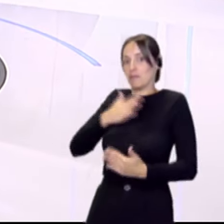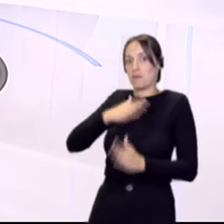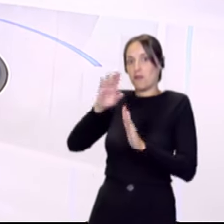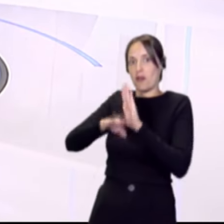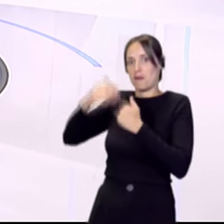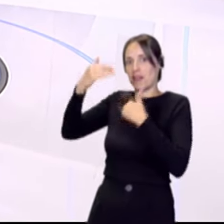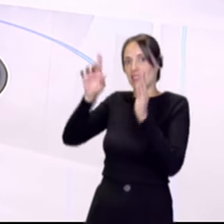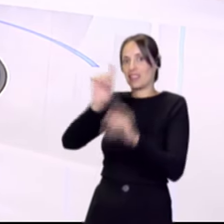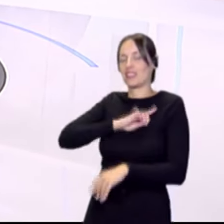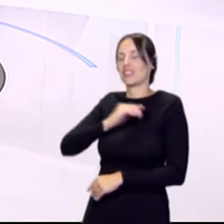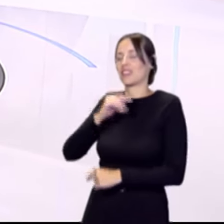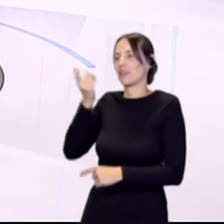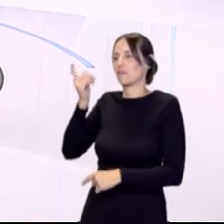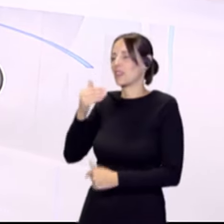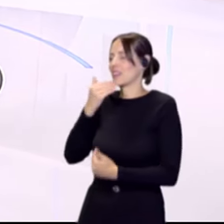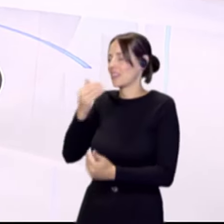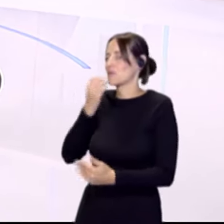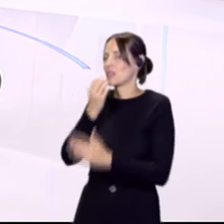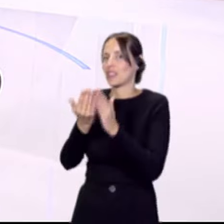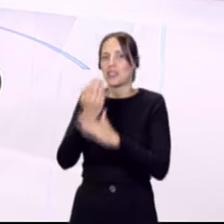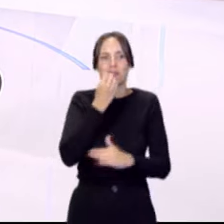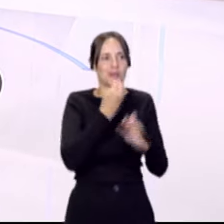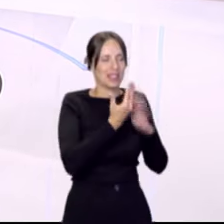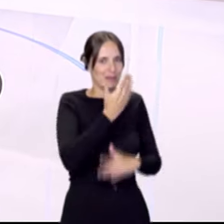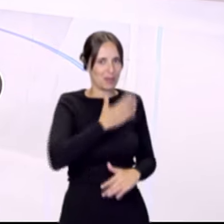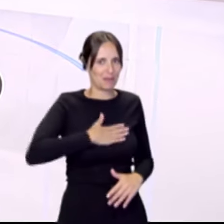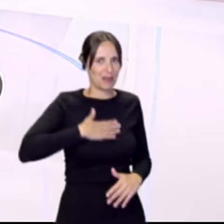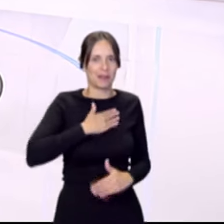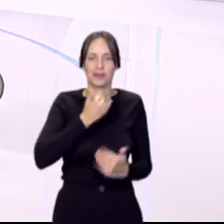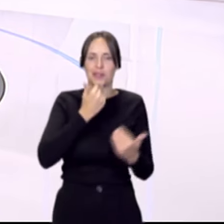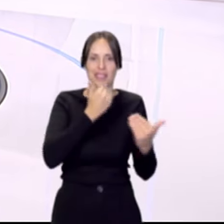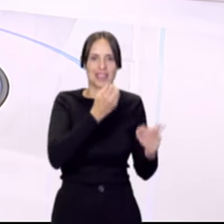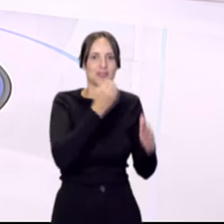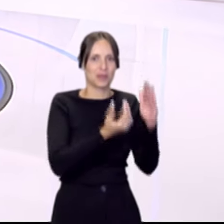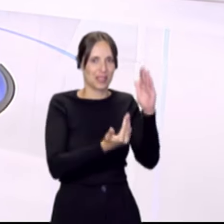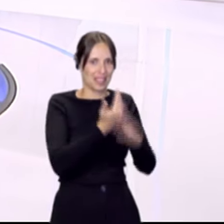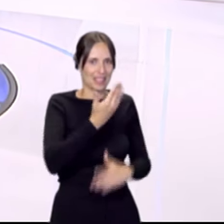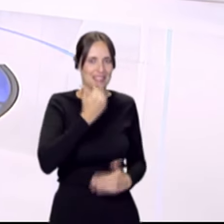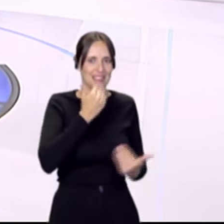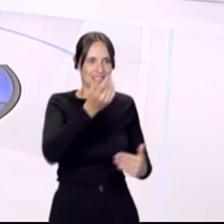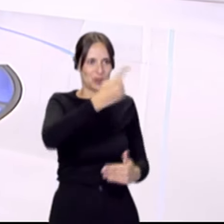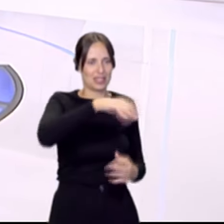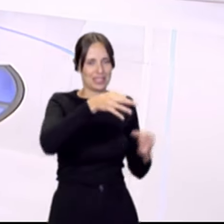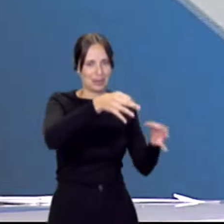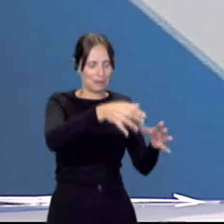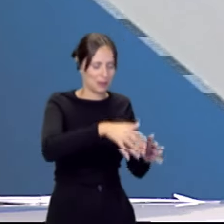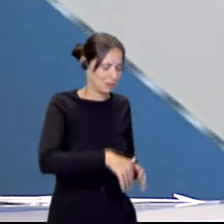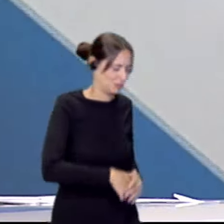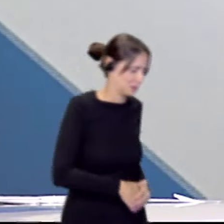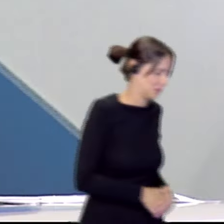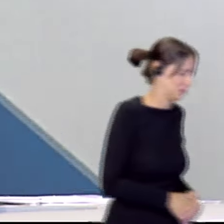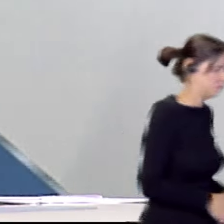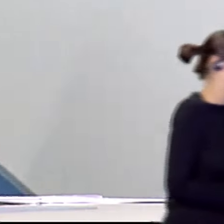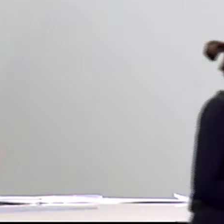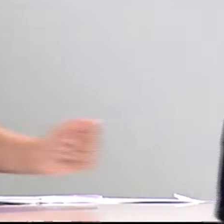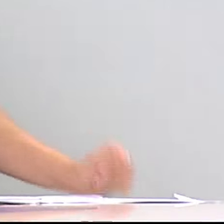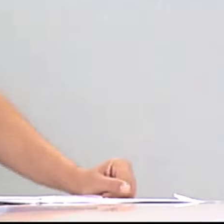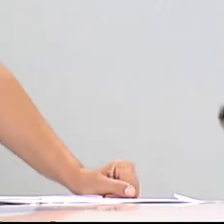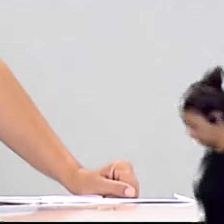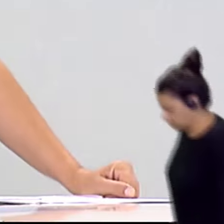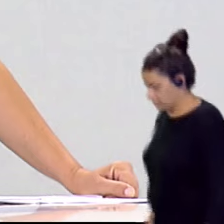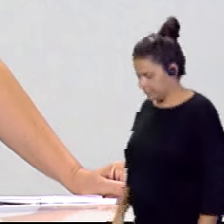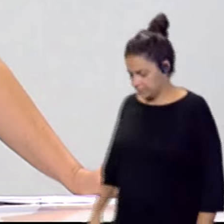Municipios, que tenga un buen día. Amable. Buenos días. Muchas gracias, buen día, gracias a ustedes siempre. Bueno, pues en este punto de la mañana